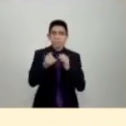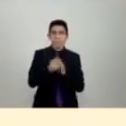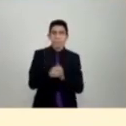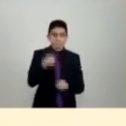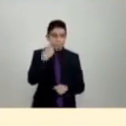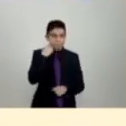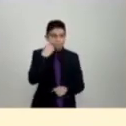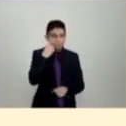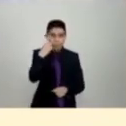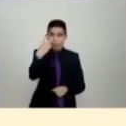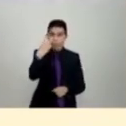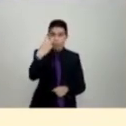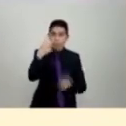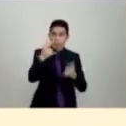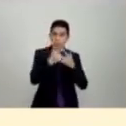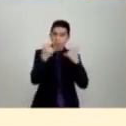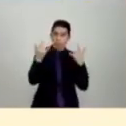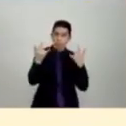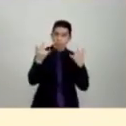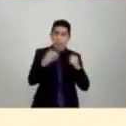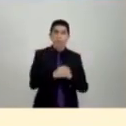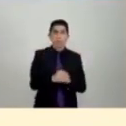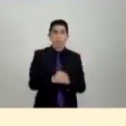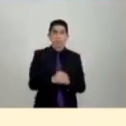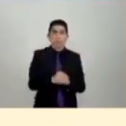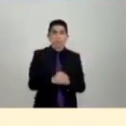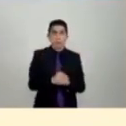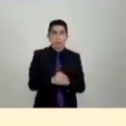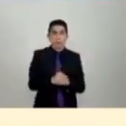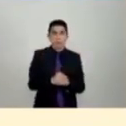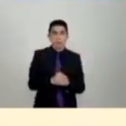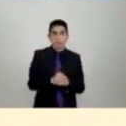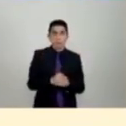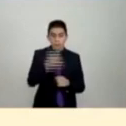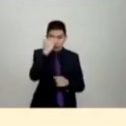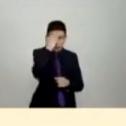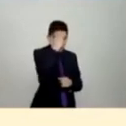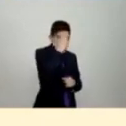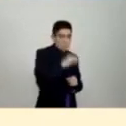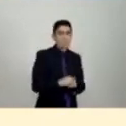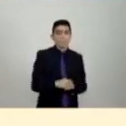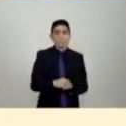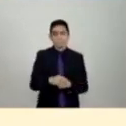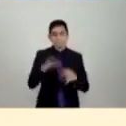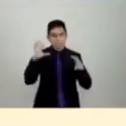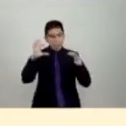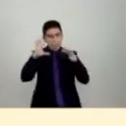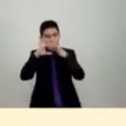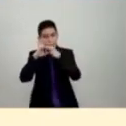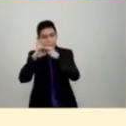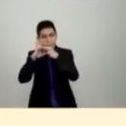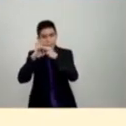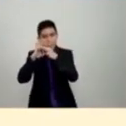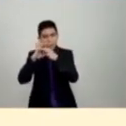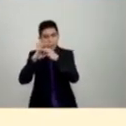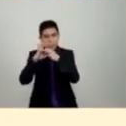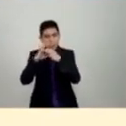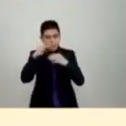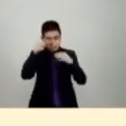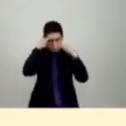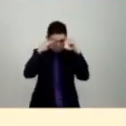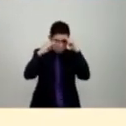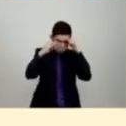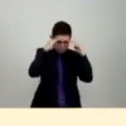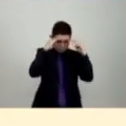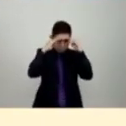novelas de él en la colección popular en las próximas semanas. Y esta conexión con una parte del pensamiento